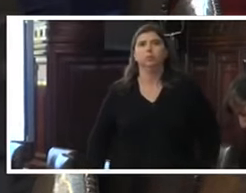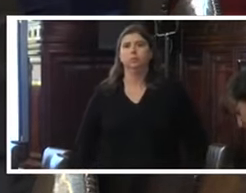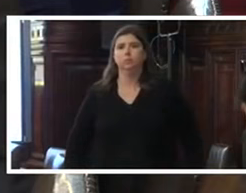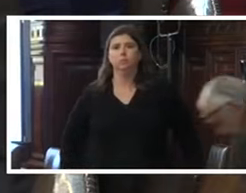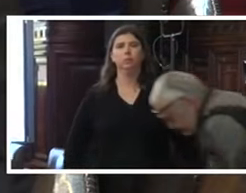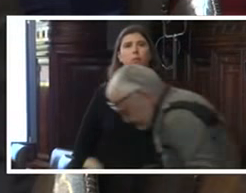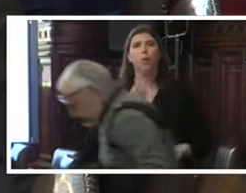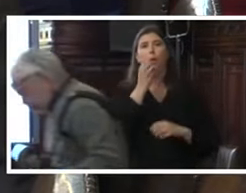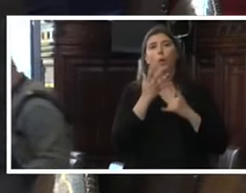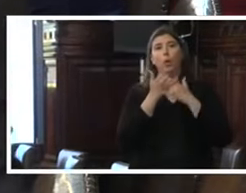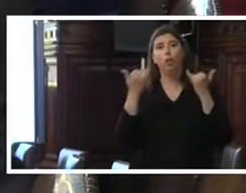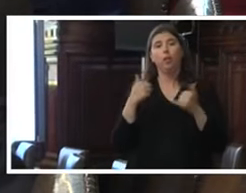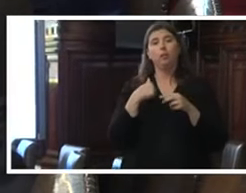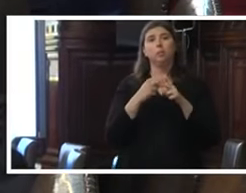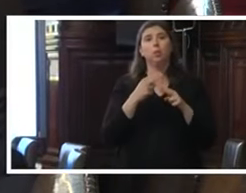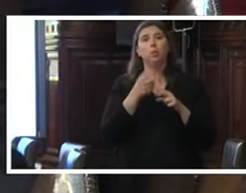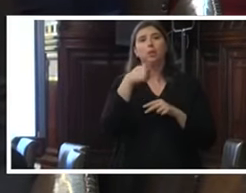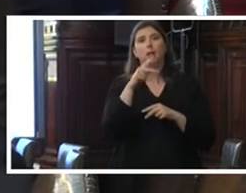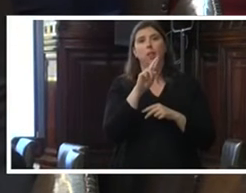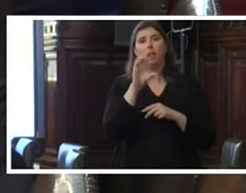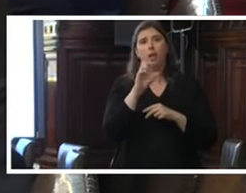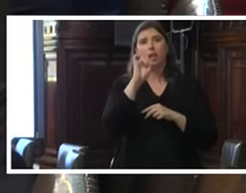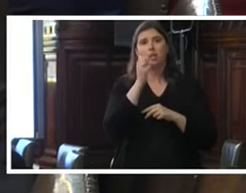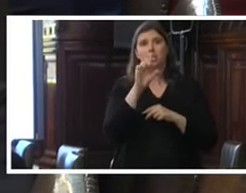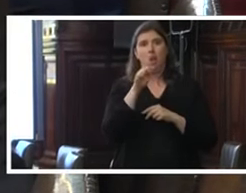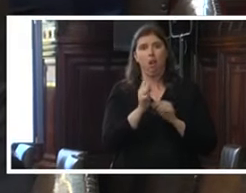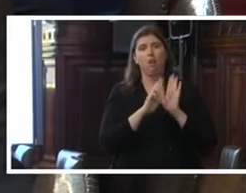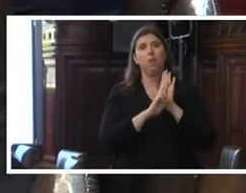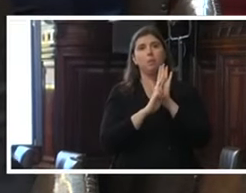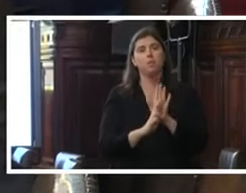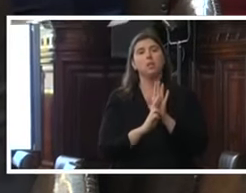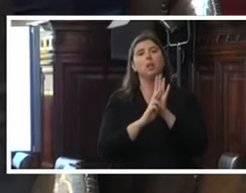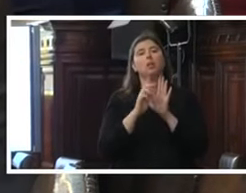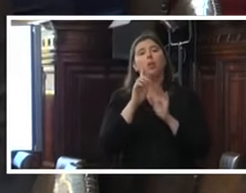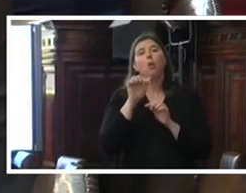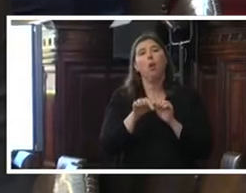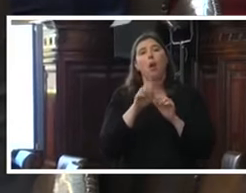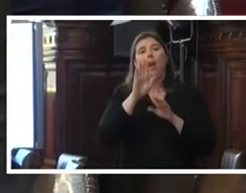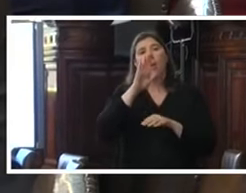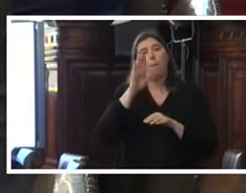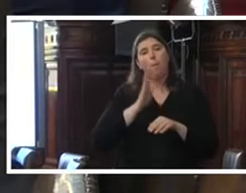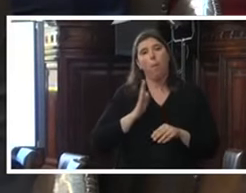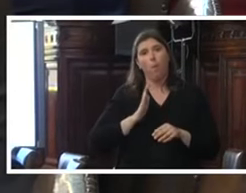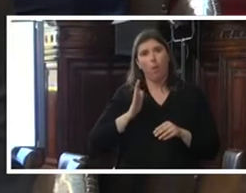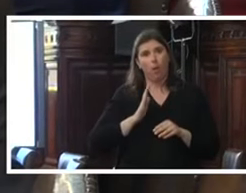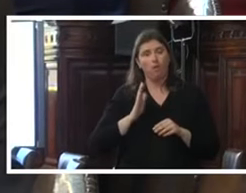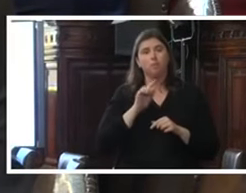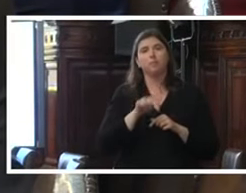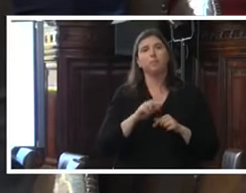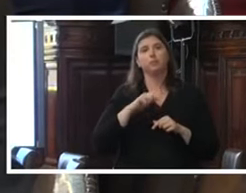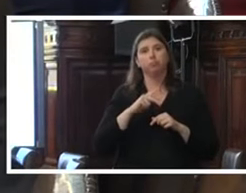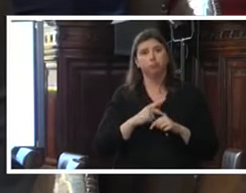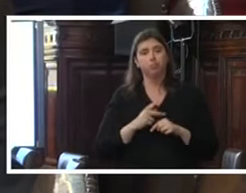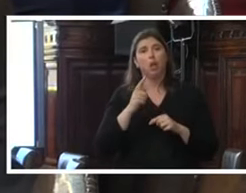buenos días mi nombre es andrea ayala y represento el espacio de mujeres lesbianas salvadoreñas por la diversidad es muy es este día quiero compartir con la comisión